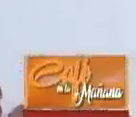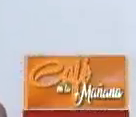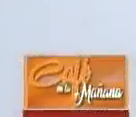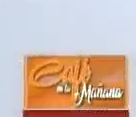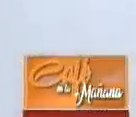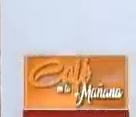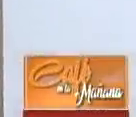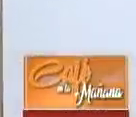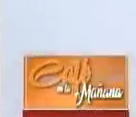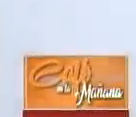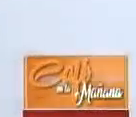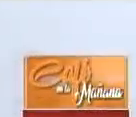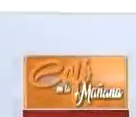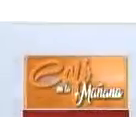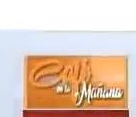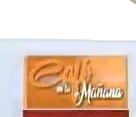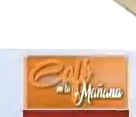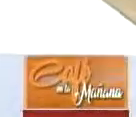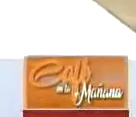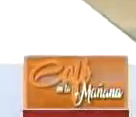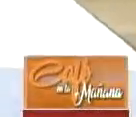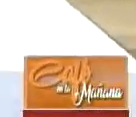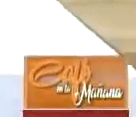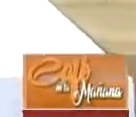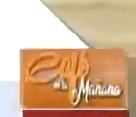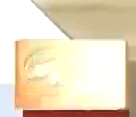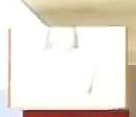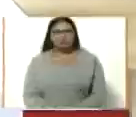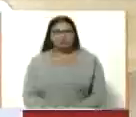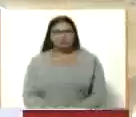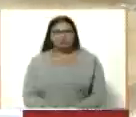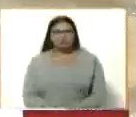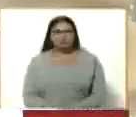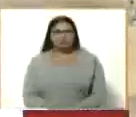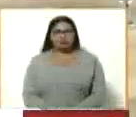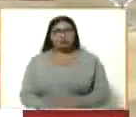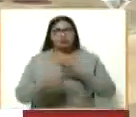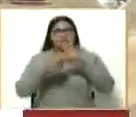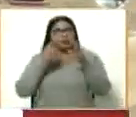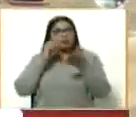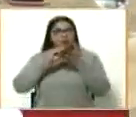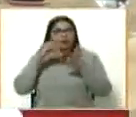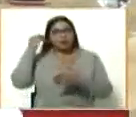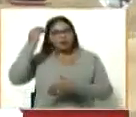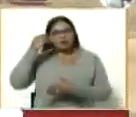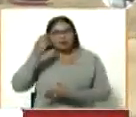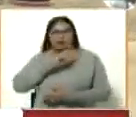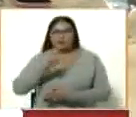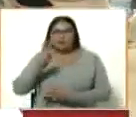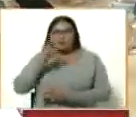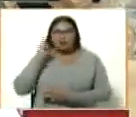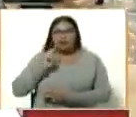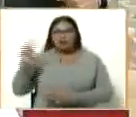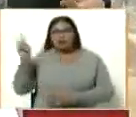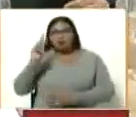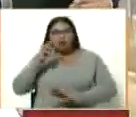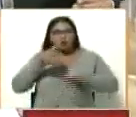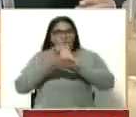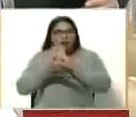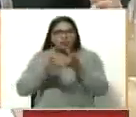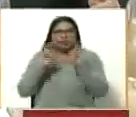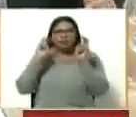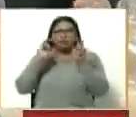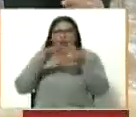Bien, tema importante. Además, este video es bastante esclarecedor y se destaca la posición que tiene la República Bolivariana de Venezuela sobre este